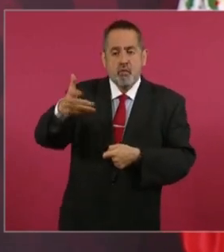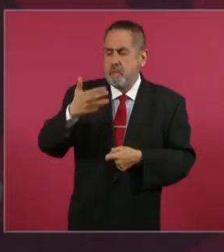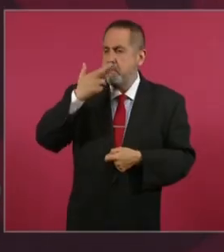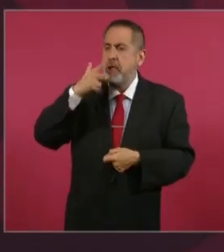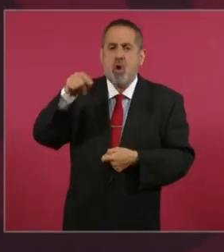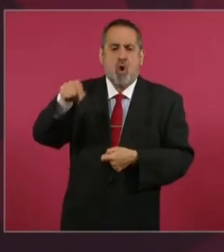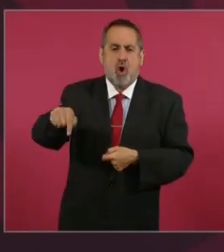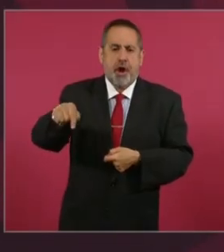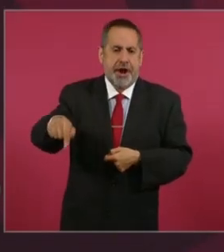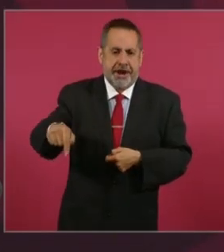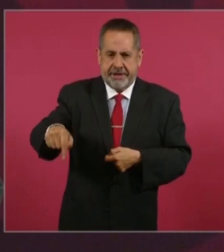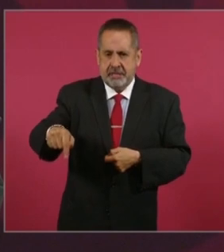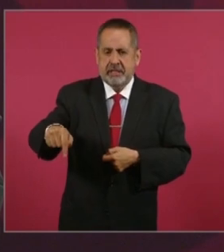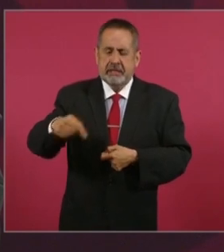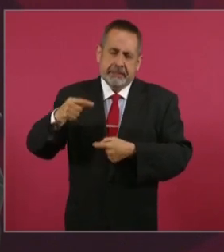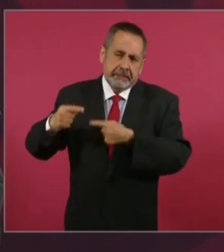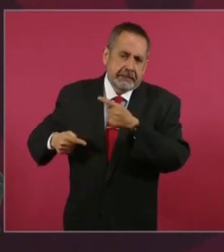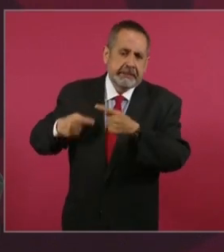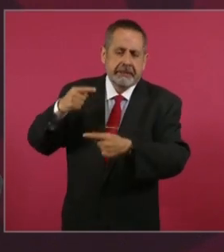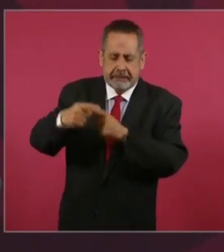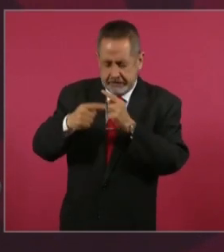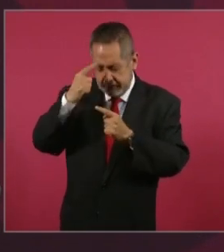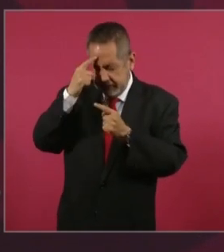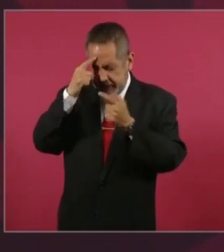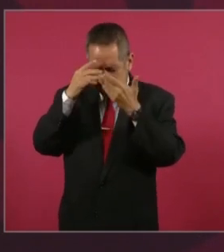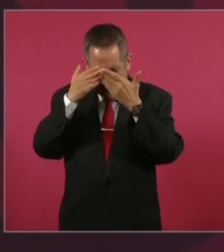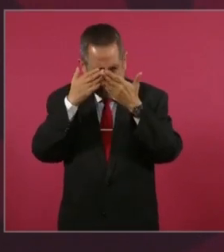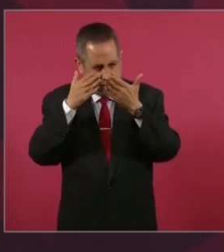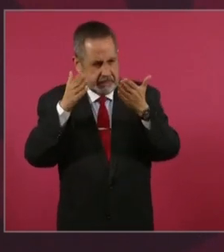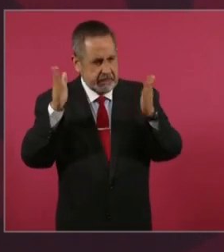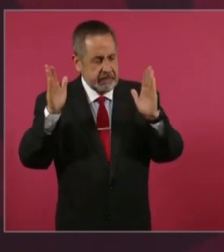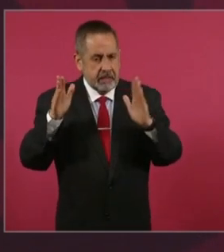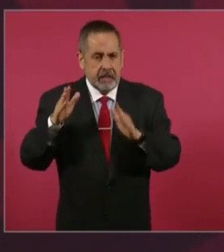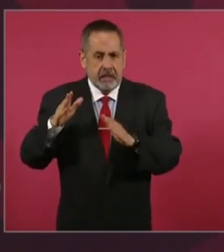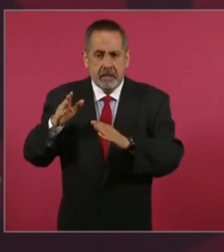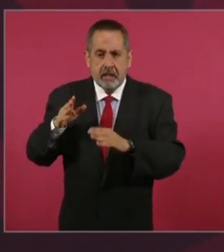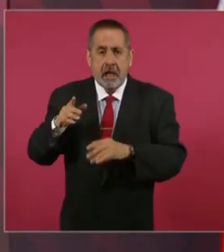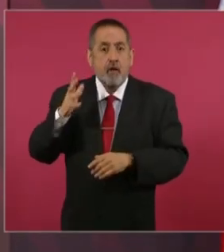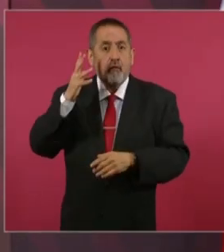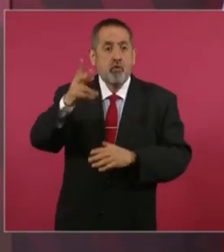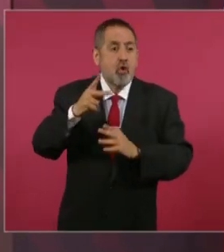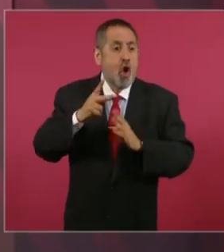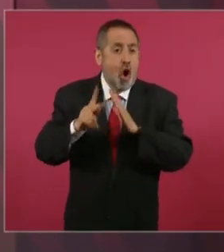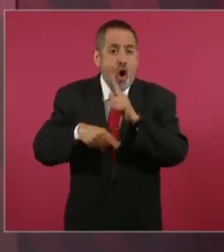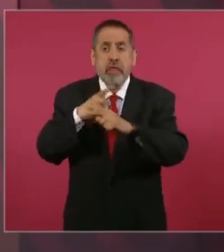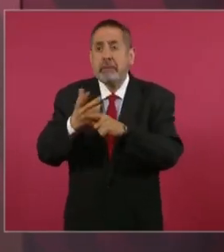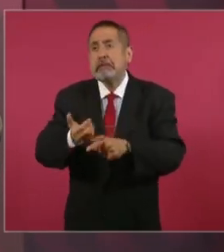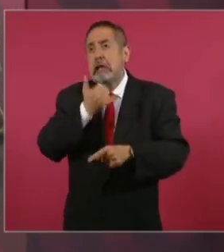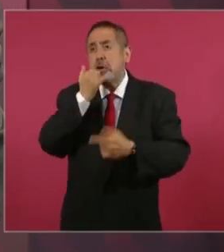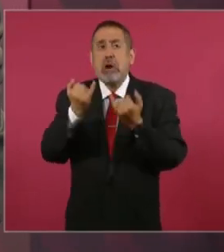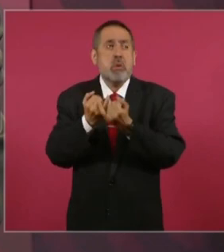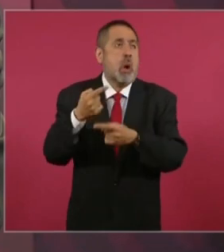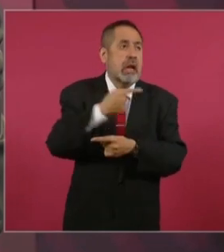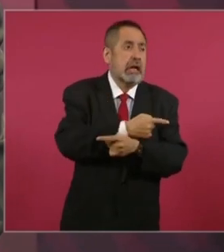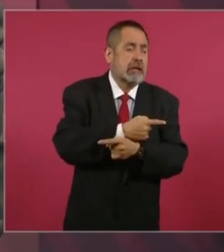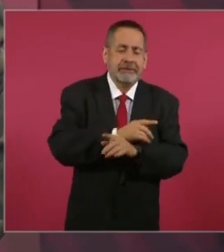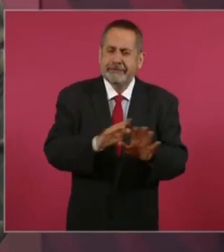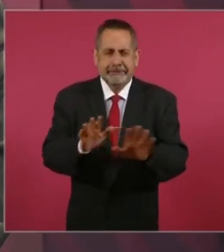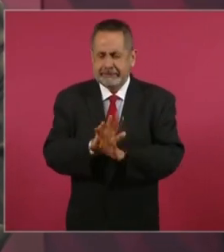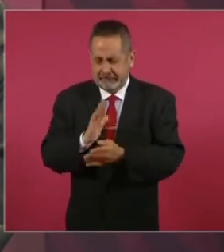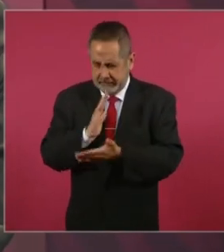nos vamos a repetir errores se evita la